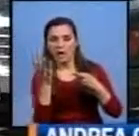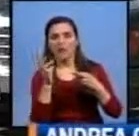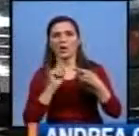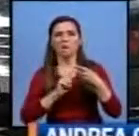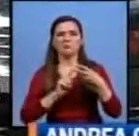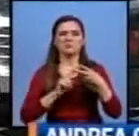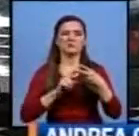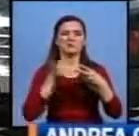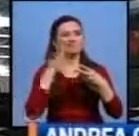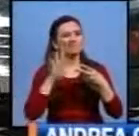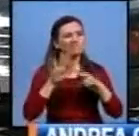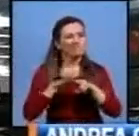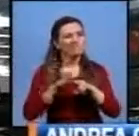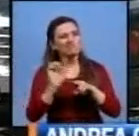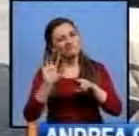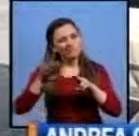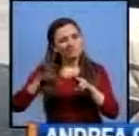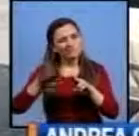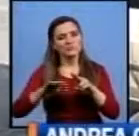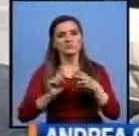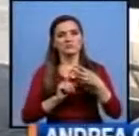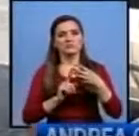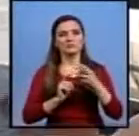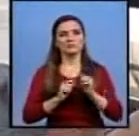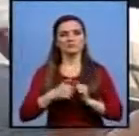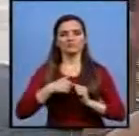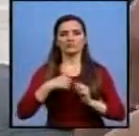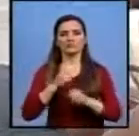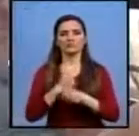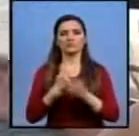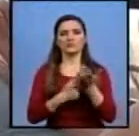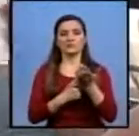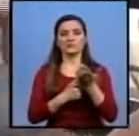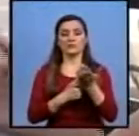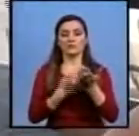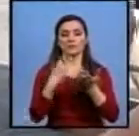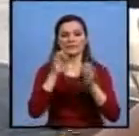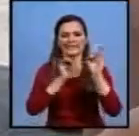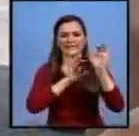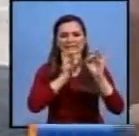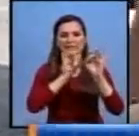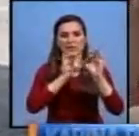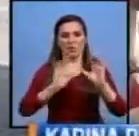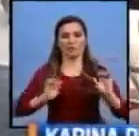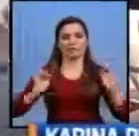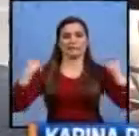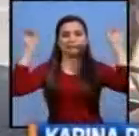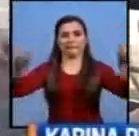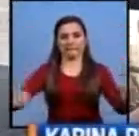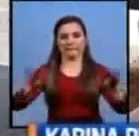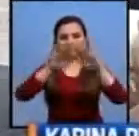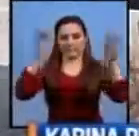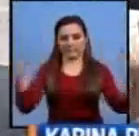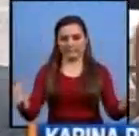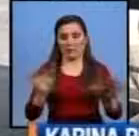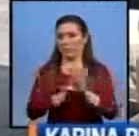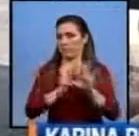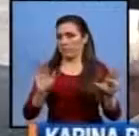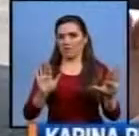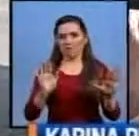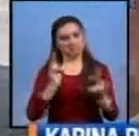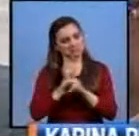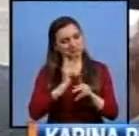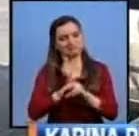menos sensible a tipo de rayones. Yo lo que he hecho es cubrir mi auto con algún cobertor o algo para